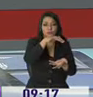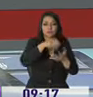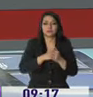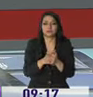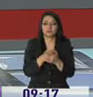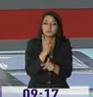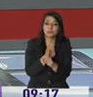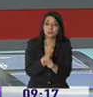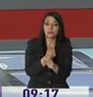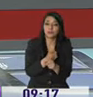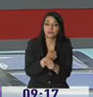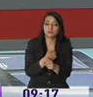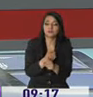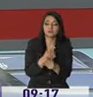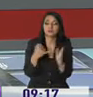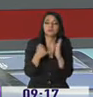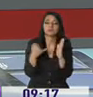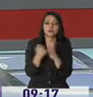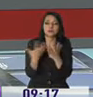la recolección de los impuestos.